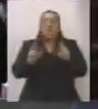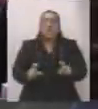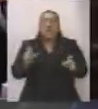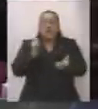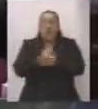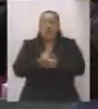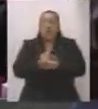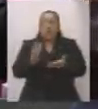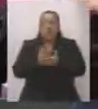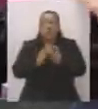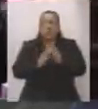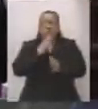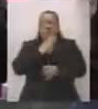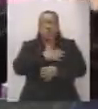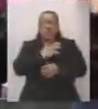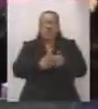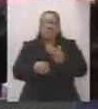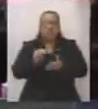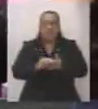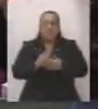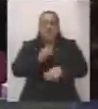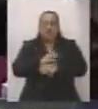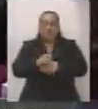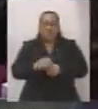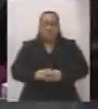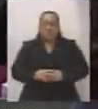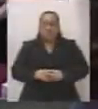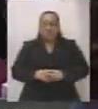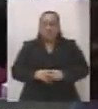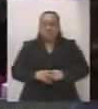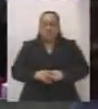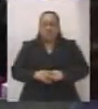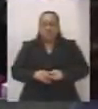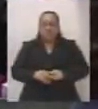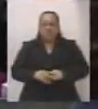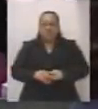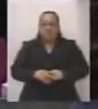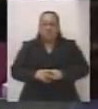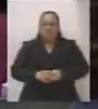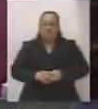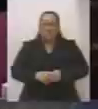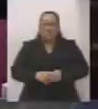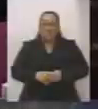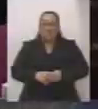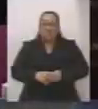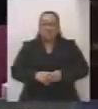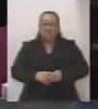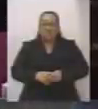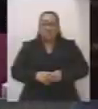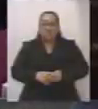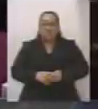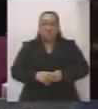de educación secundaria tienen una mayor capacitación que los que no han obtenido